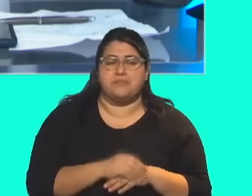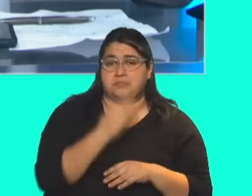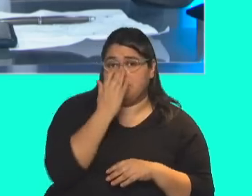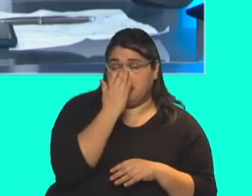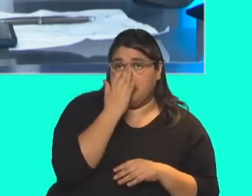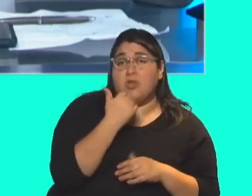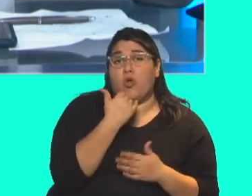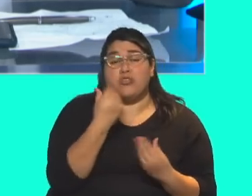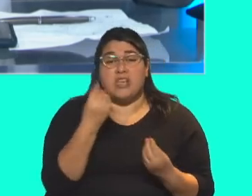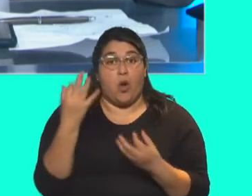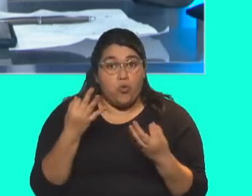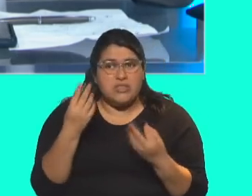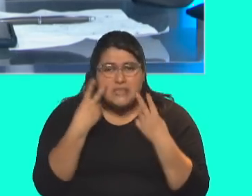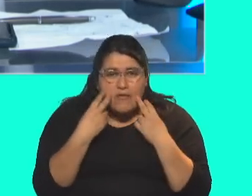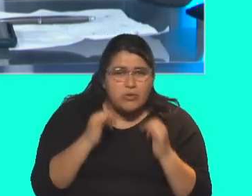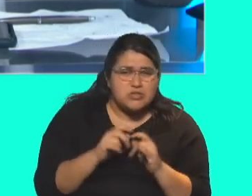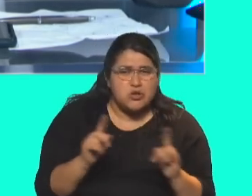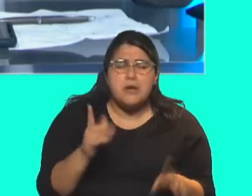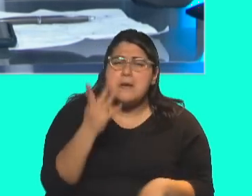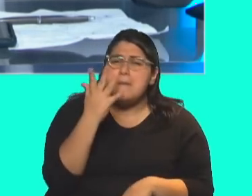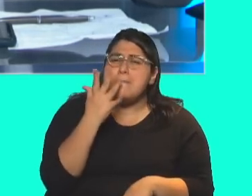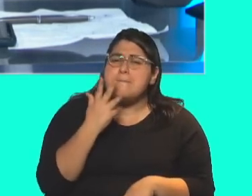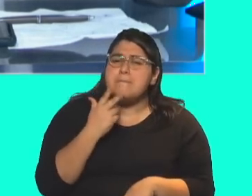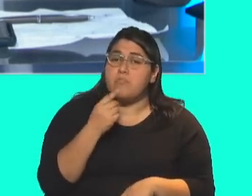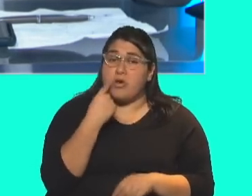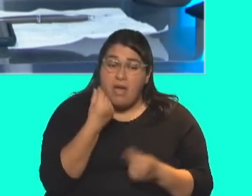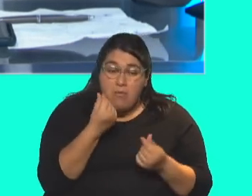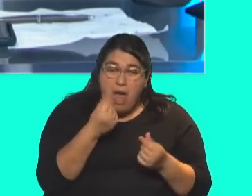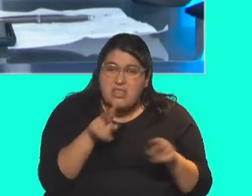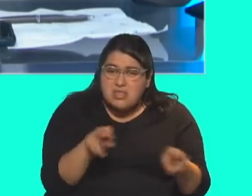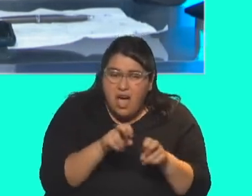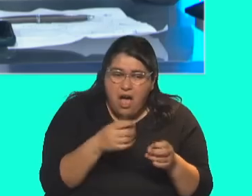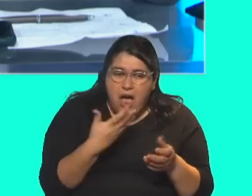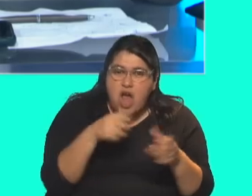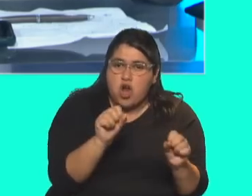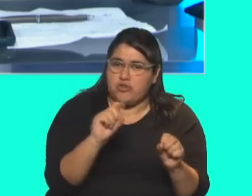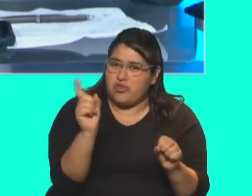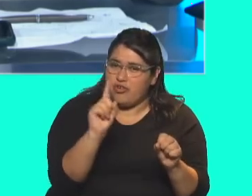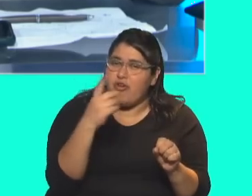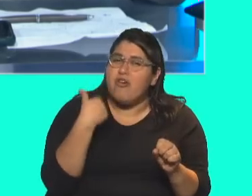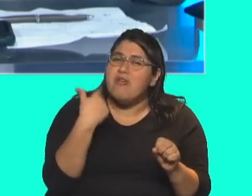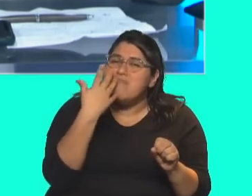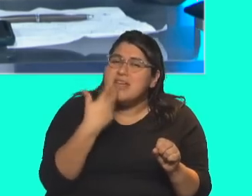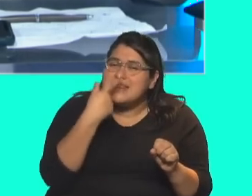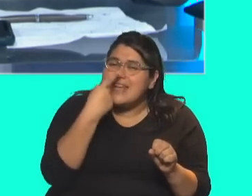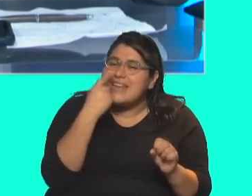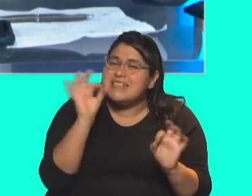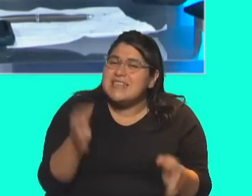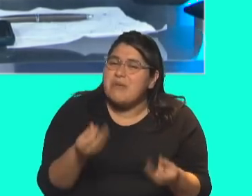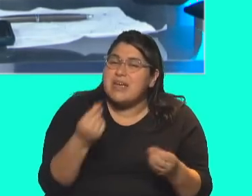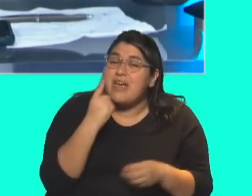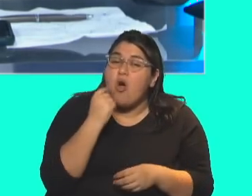sé si la justicia lo va a ser pero a mí me gustaría investigar no encontraron plata me gustaría investigar las las cuentas bancarias del amigo